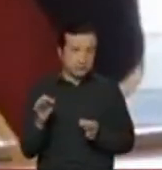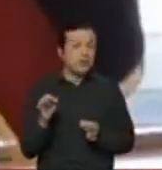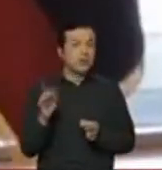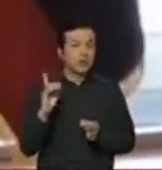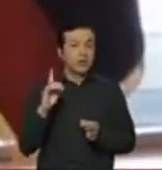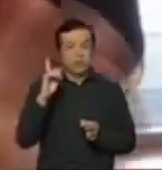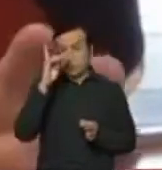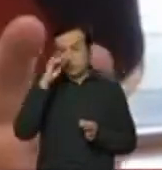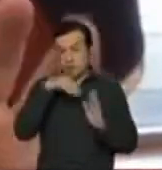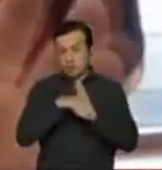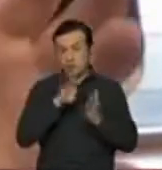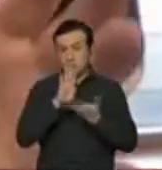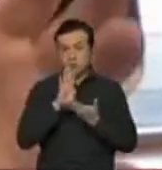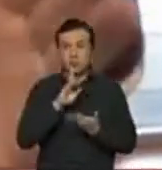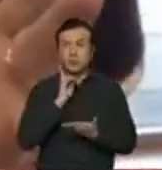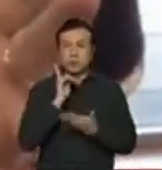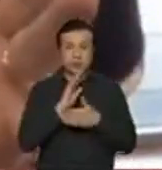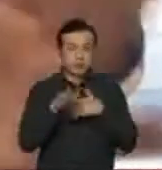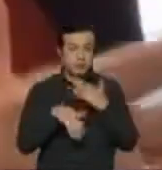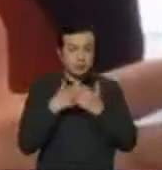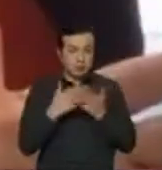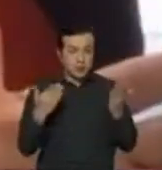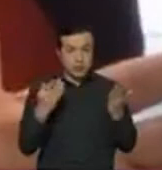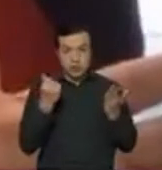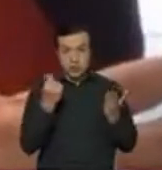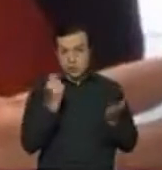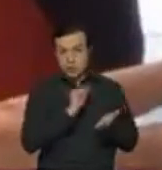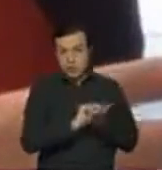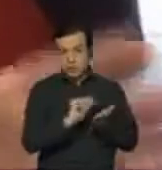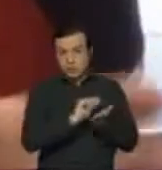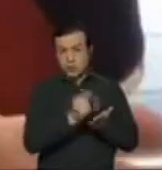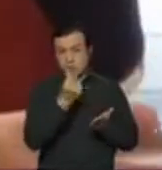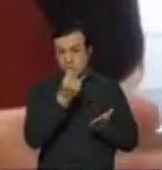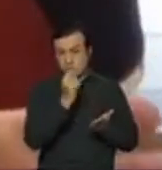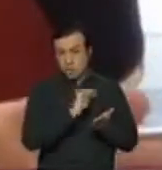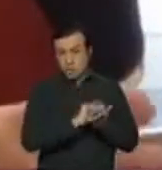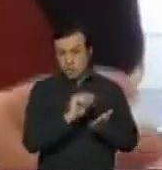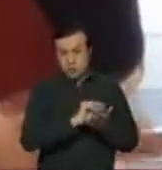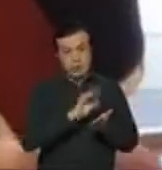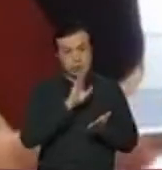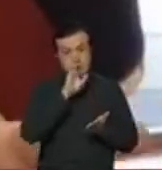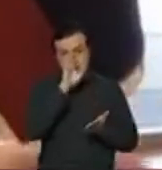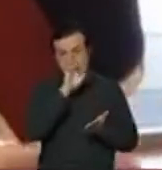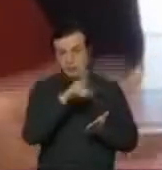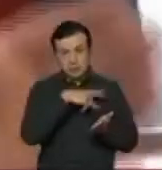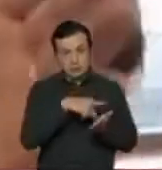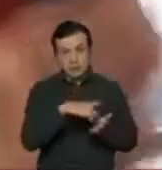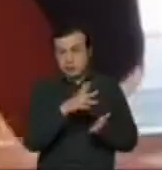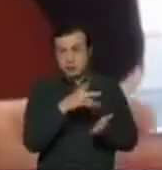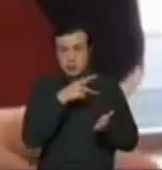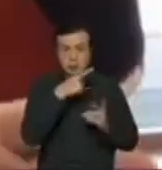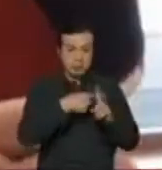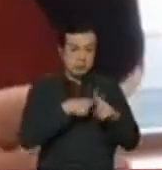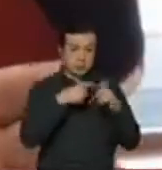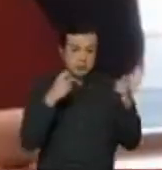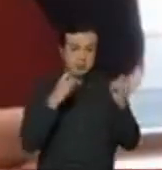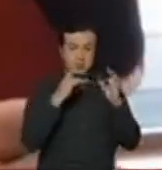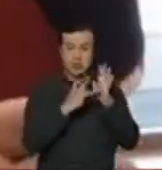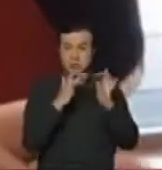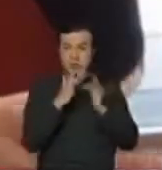la decisión de que las cuotas que generalmente se han dado impagas entre marzo, abril,